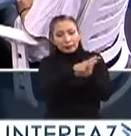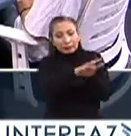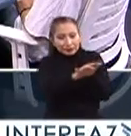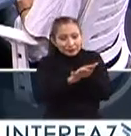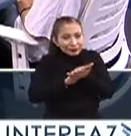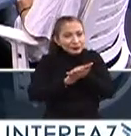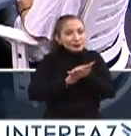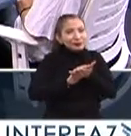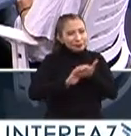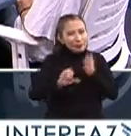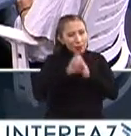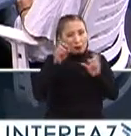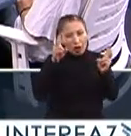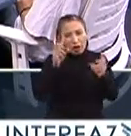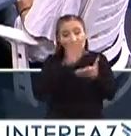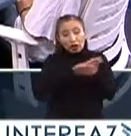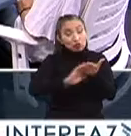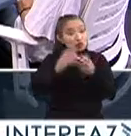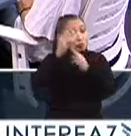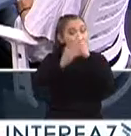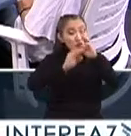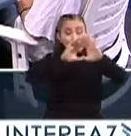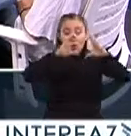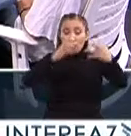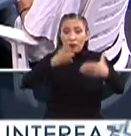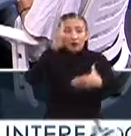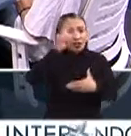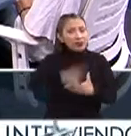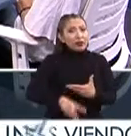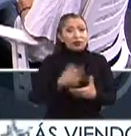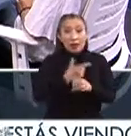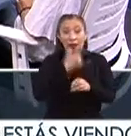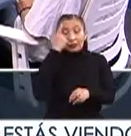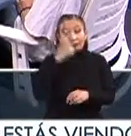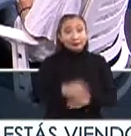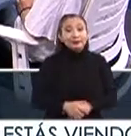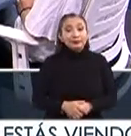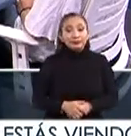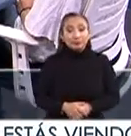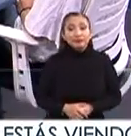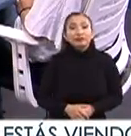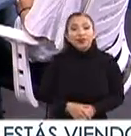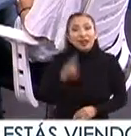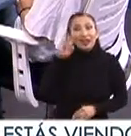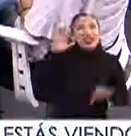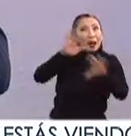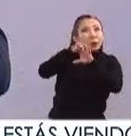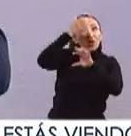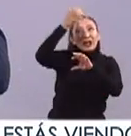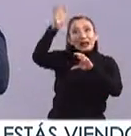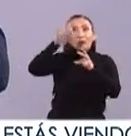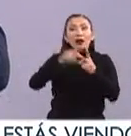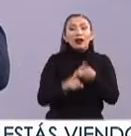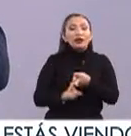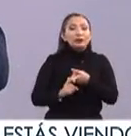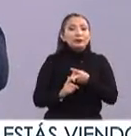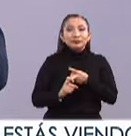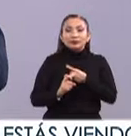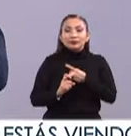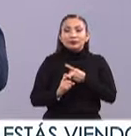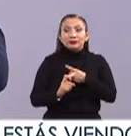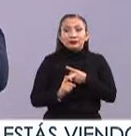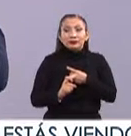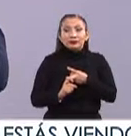destrucción del planeta es verdaderamente muy grave, ¿no? El cambio climático,